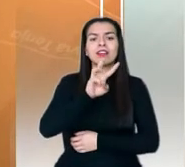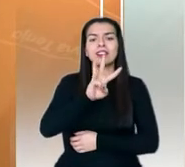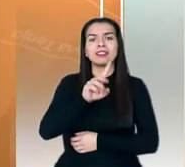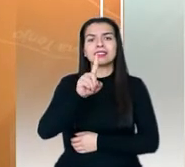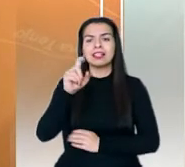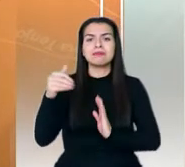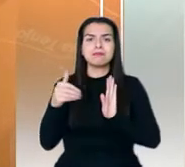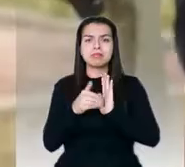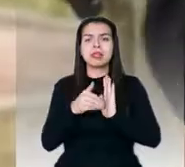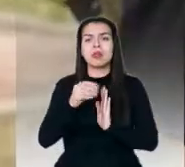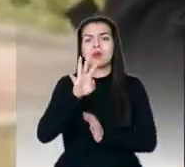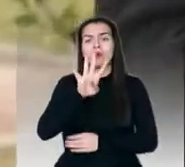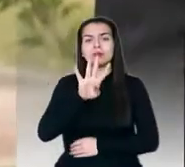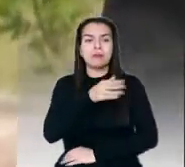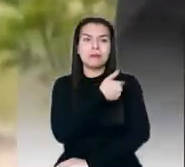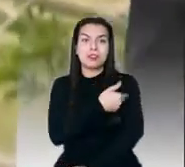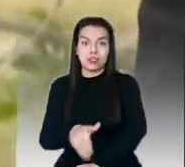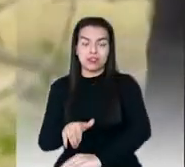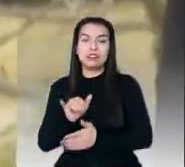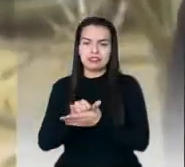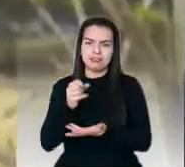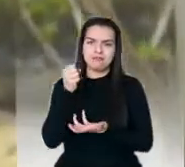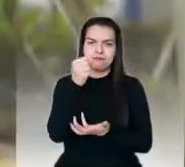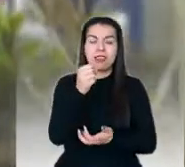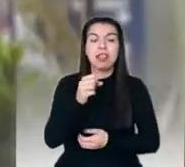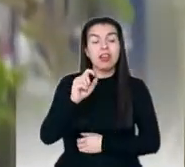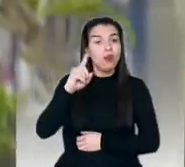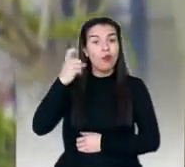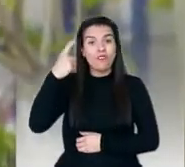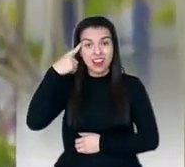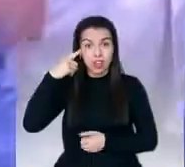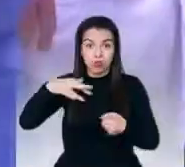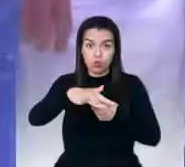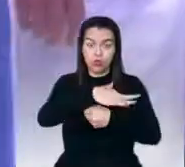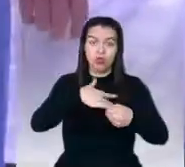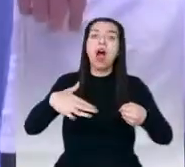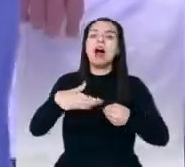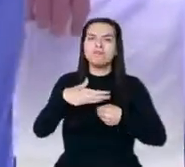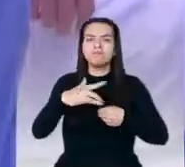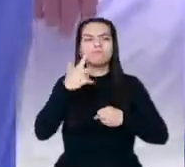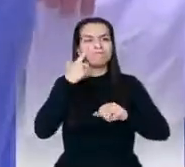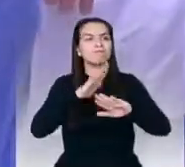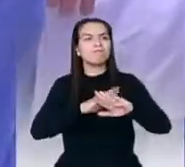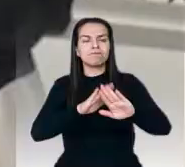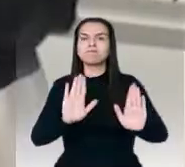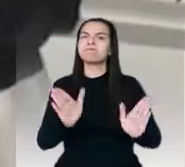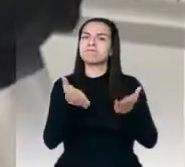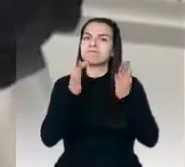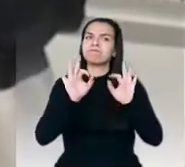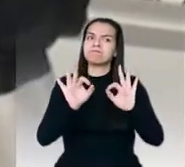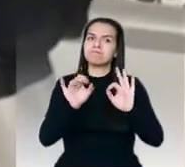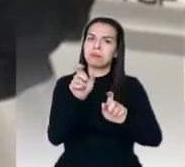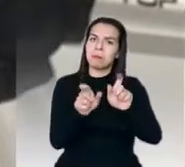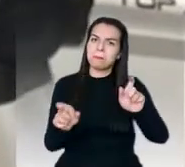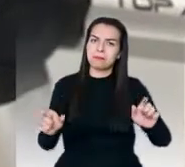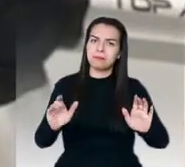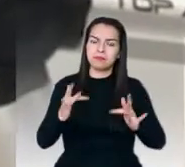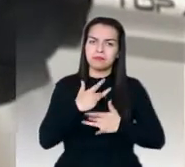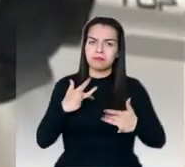133.604 millones de pesos. El gobernador del departamento destaca las cifras de recuperación. Que ya tenemos un promedio